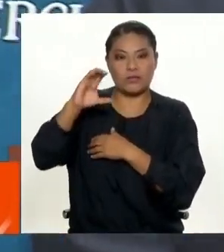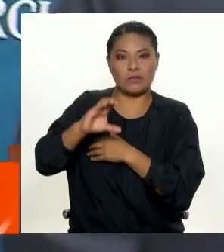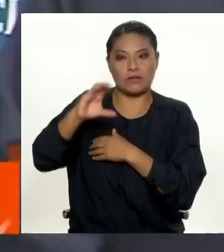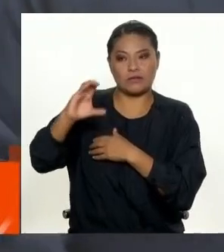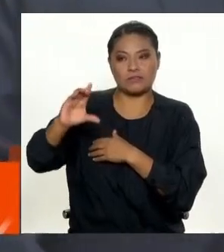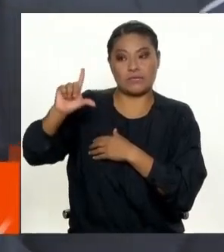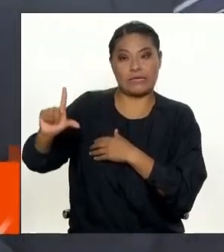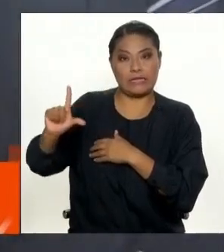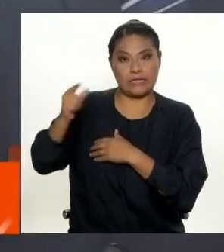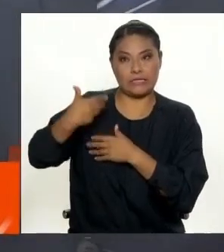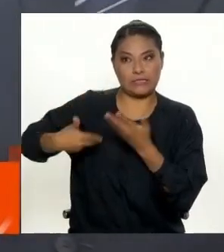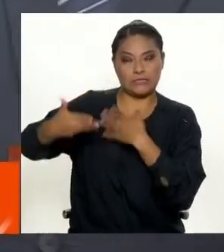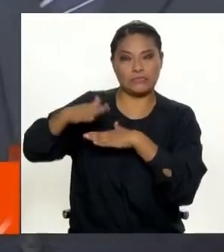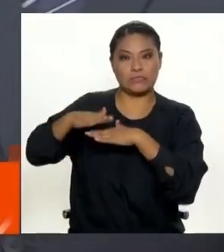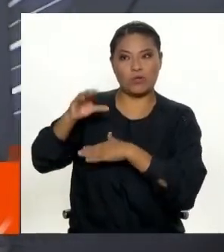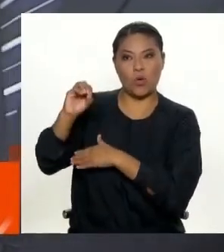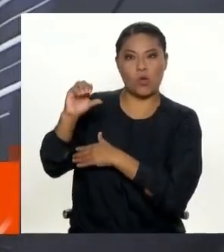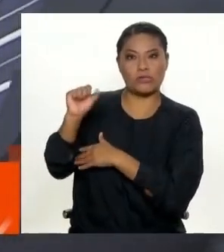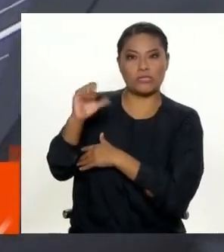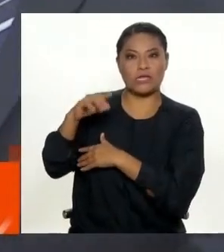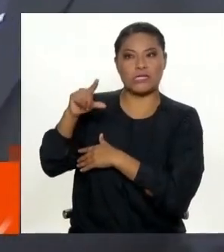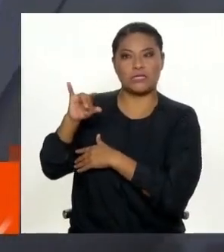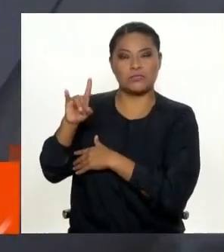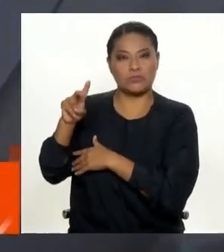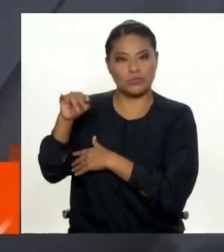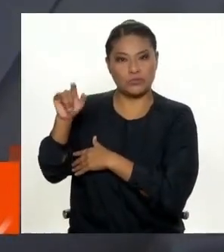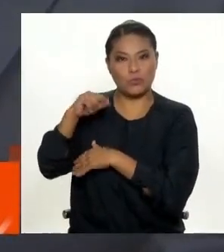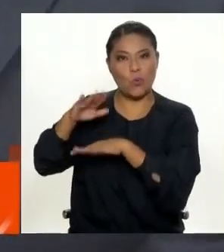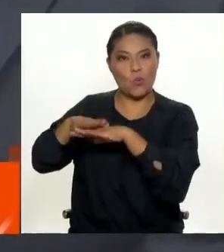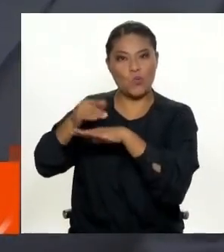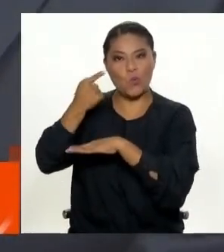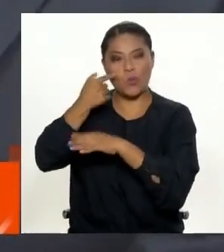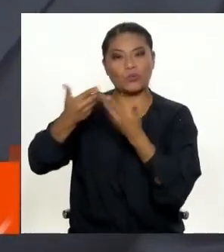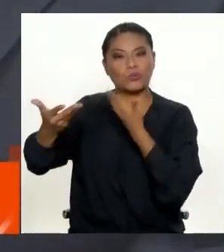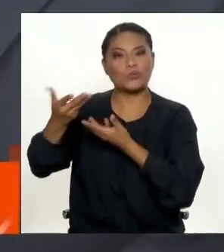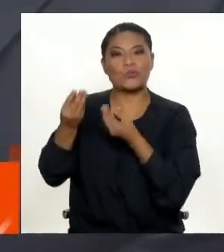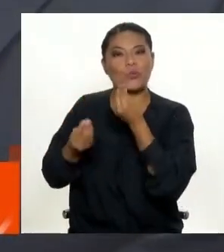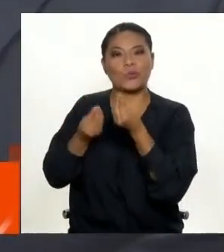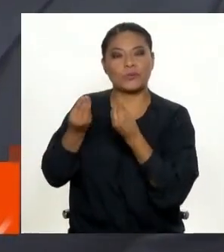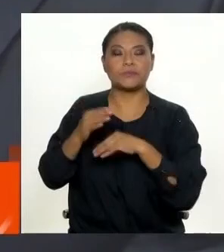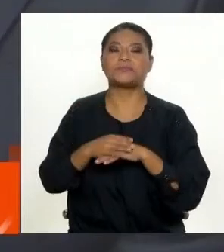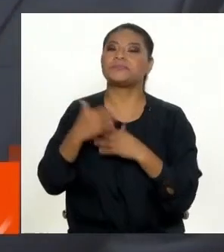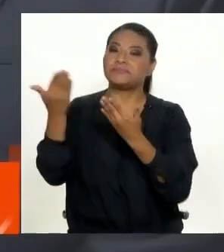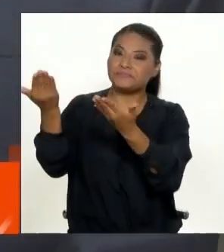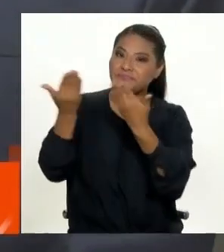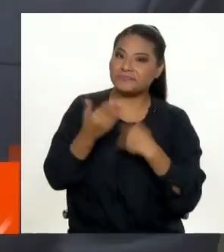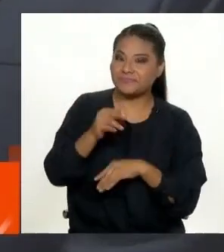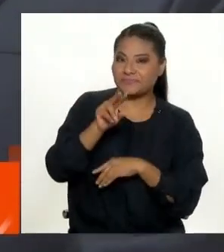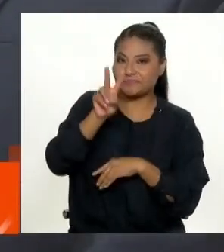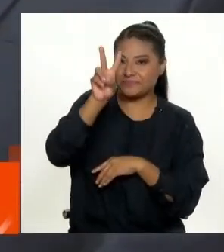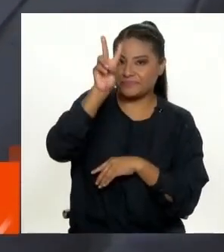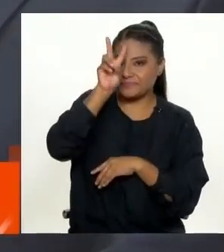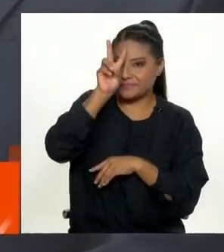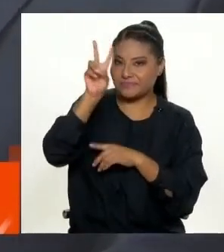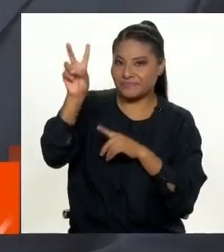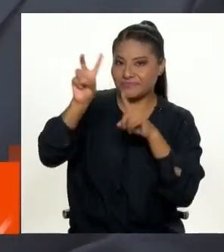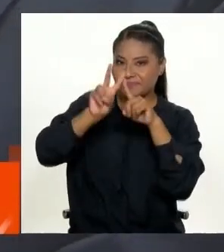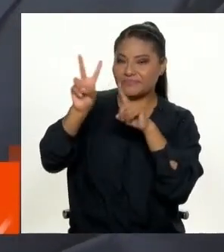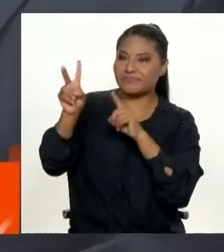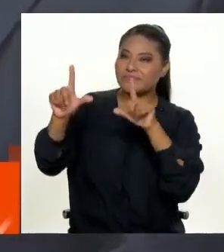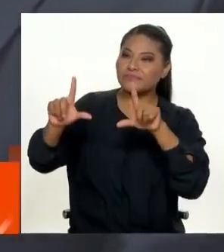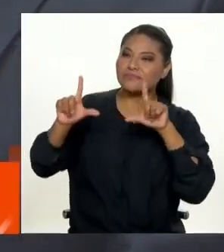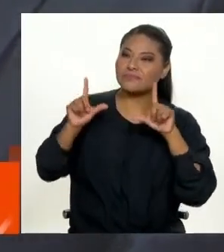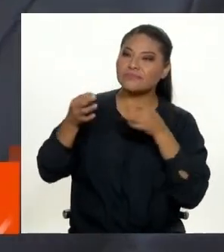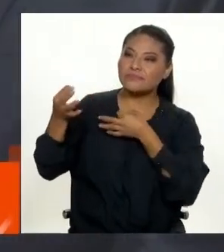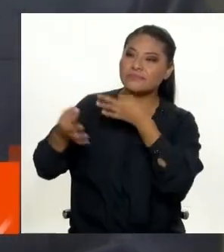con el señor Oscar Quiñones para conocer sobre esta situación. ¿Qué tal? Bienvenido a TV Perú. Cuéntenos acerca de ese incremento en cuestión a la importación